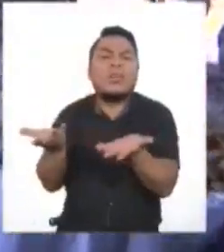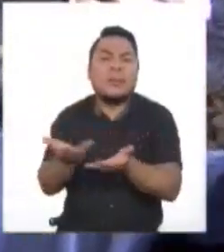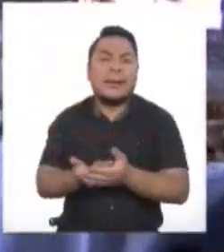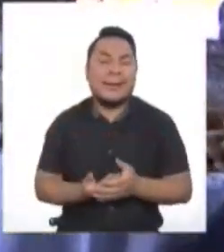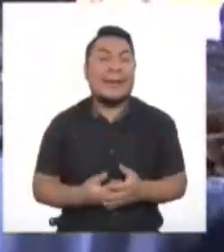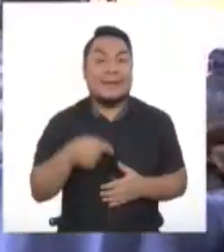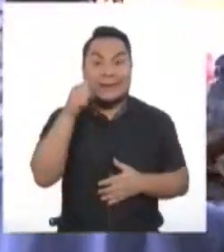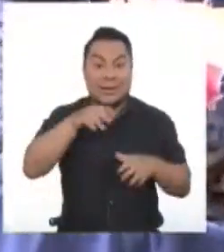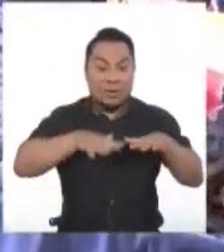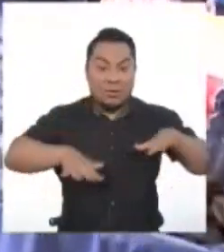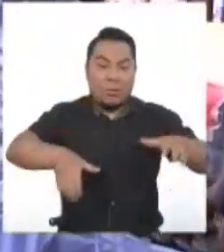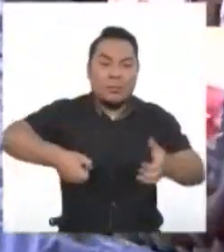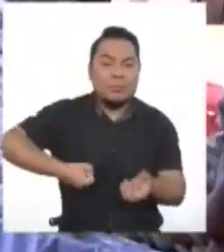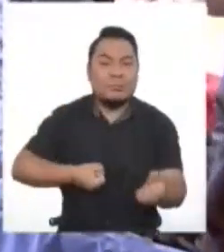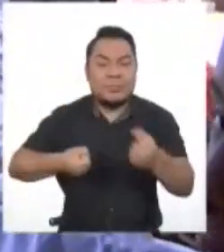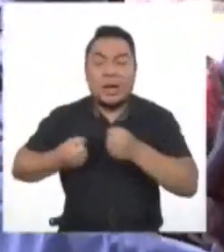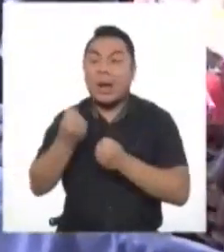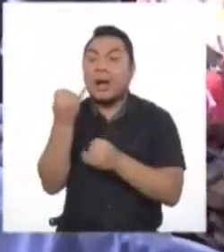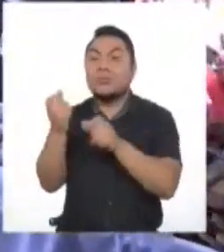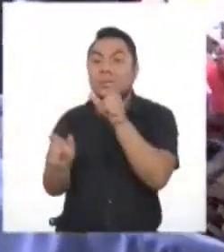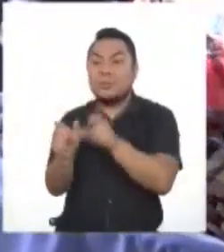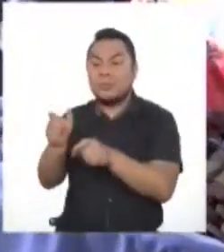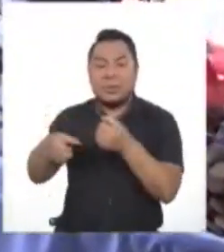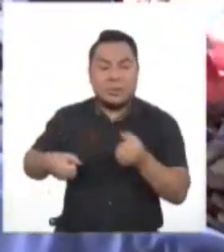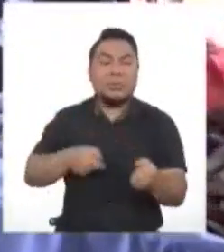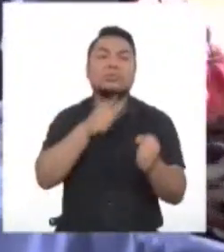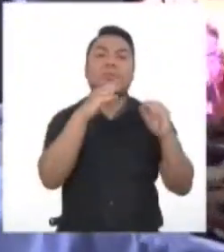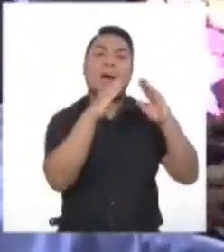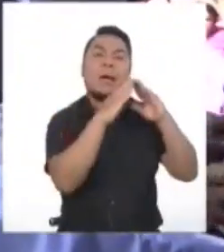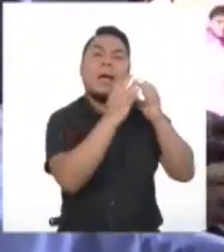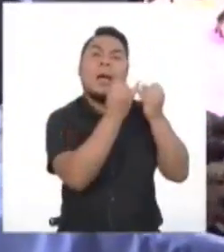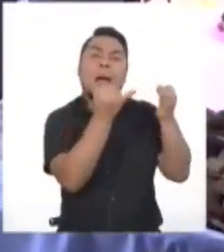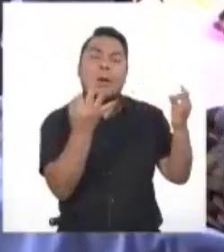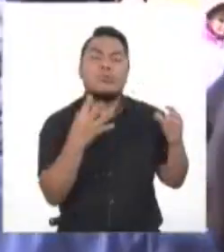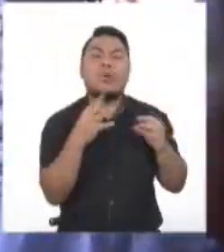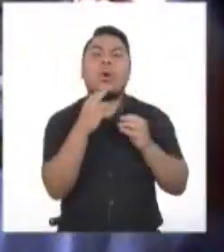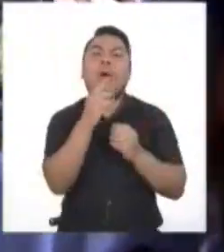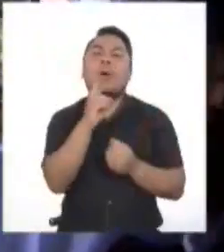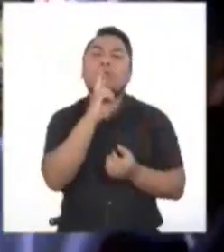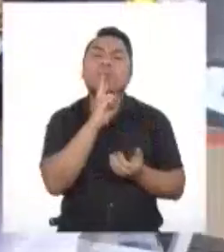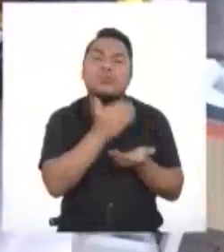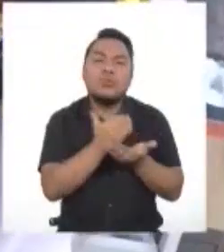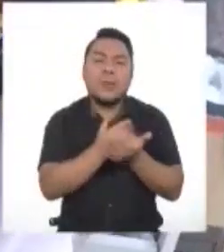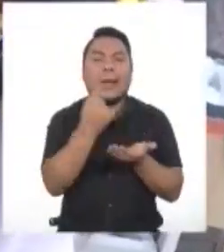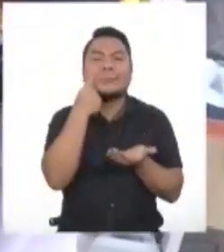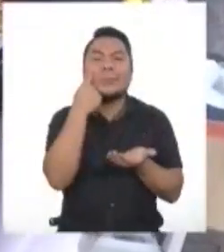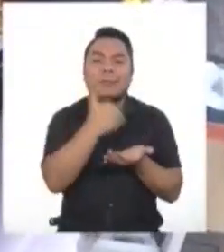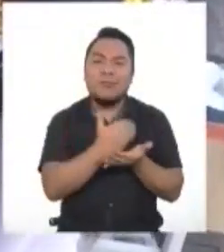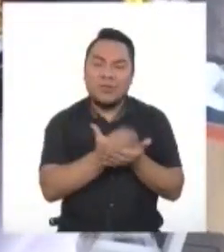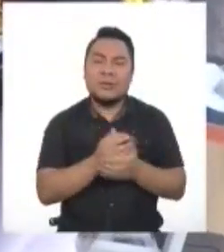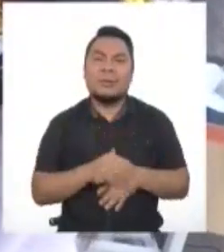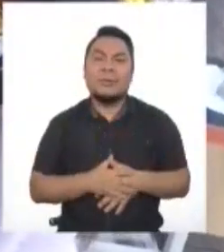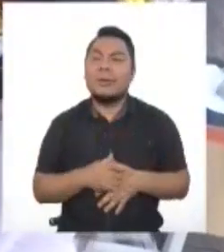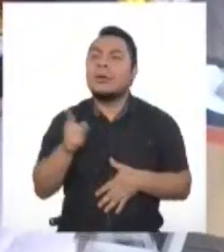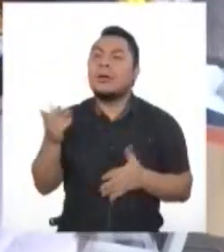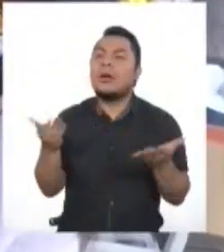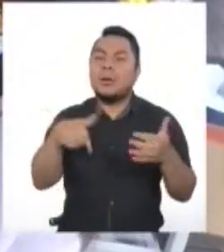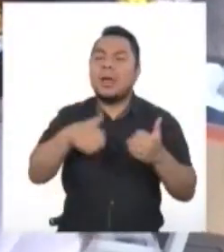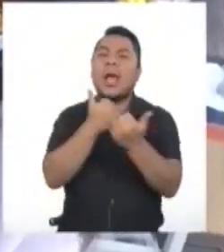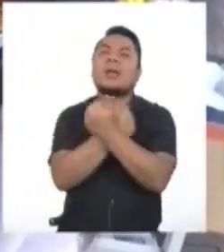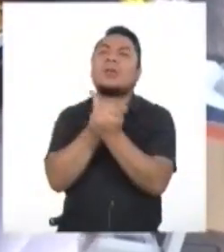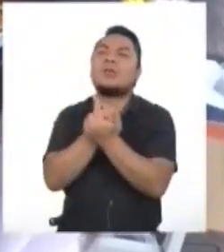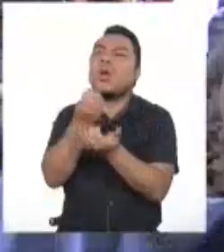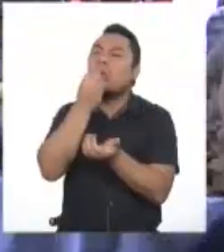el campo, algunas personas lo cultivan en sus casas, como el tomate o la cebolla. ¿Cuáles se cultivan en